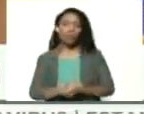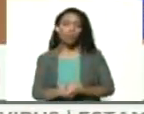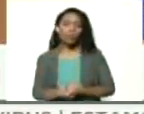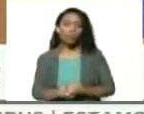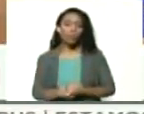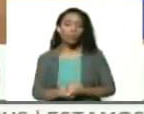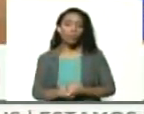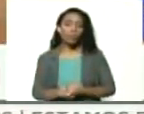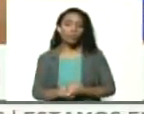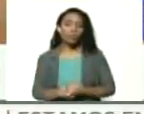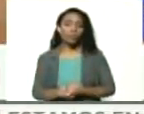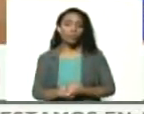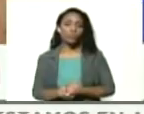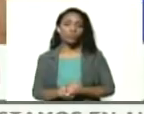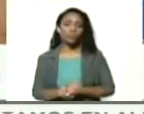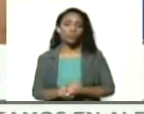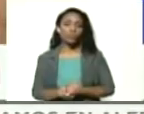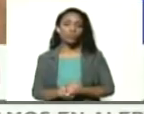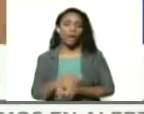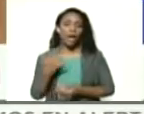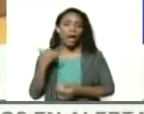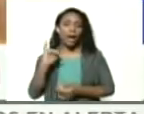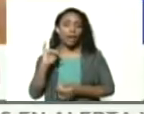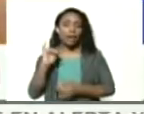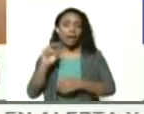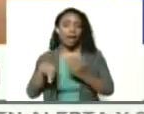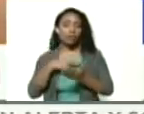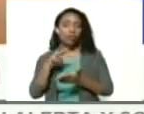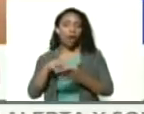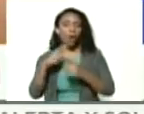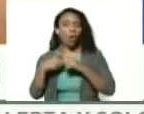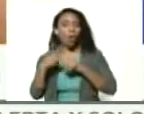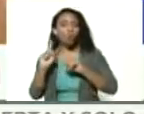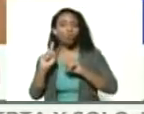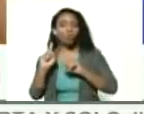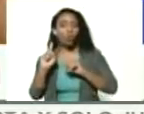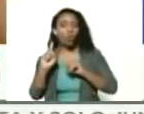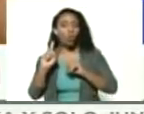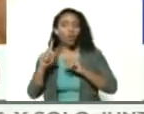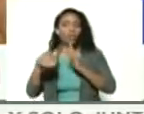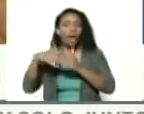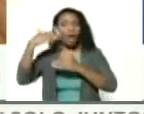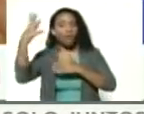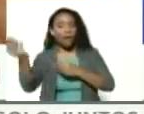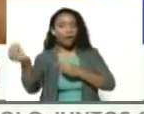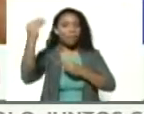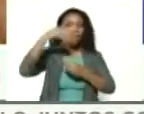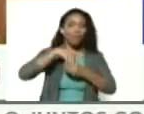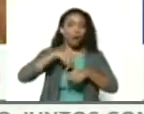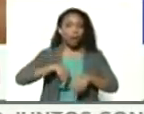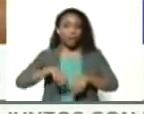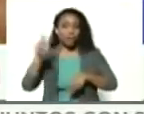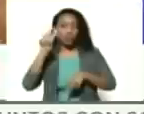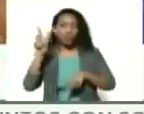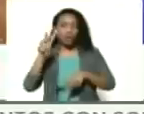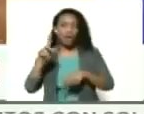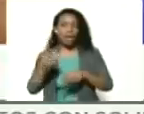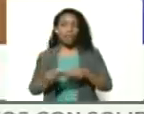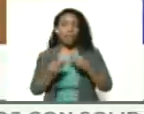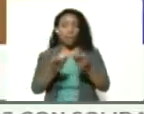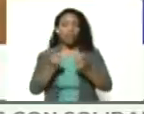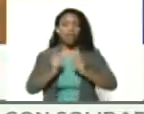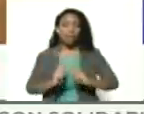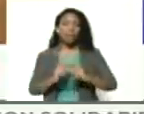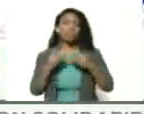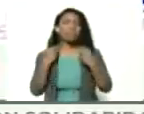son nacionales, otros son importados. garantizamos el tratamiento